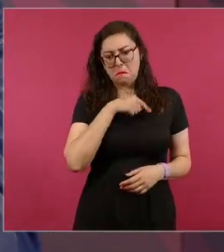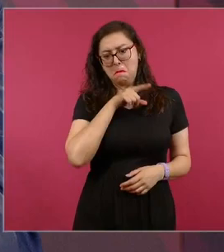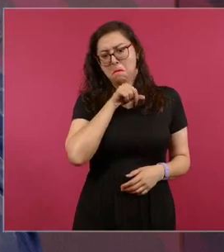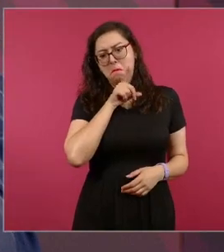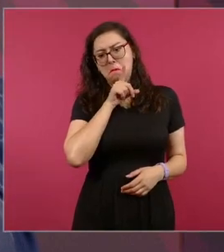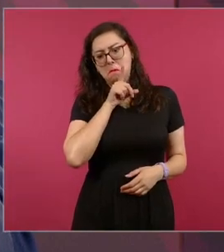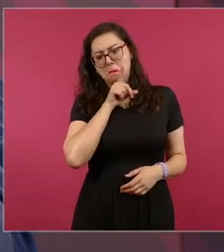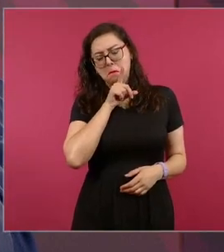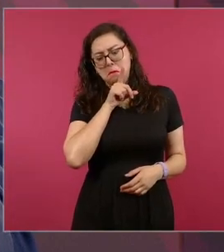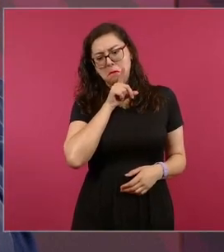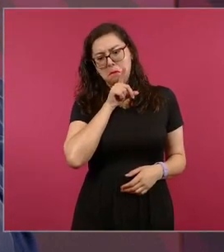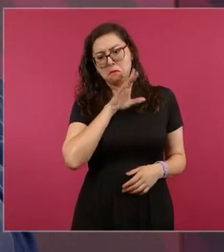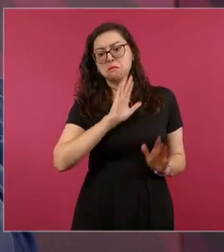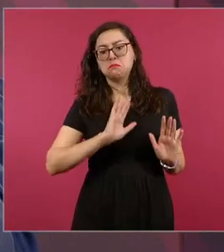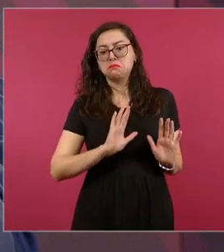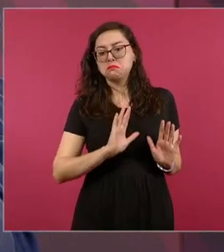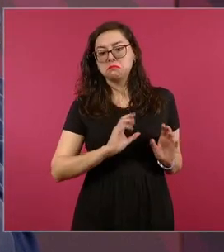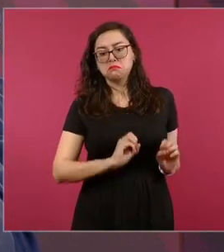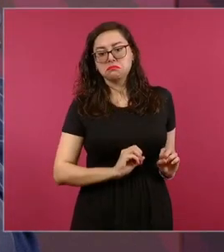destinas